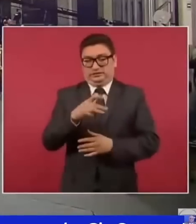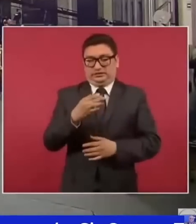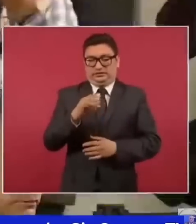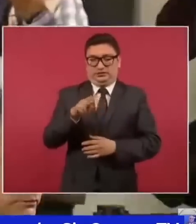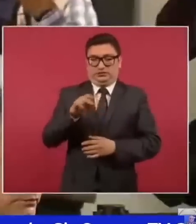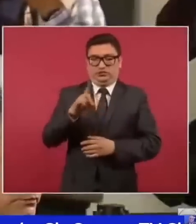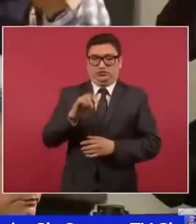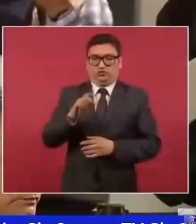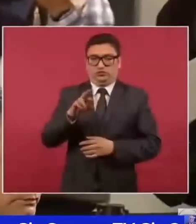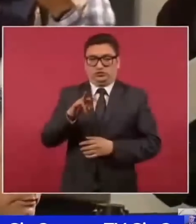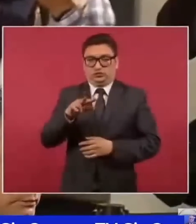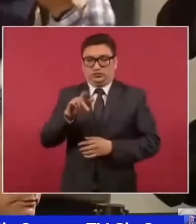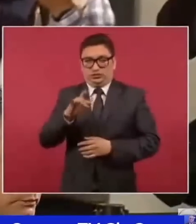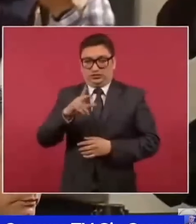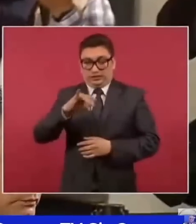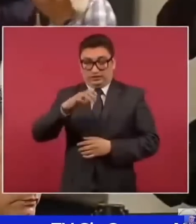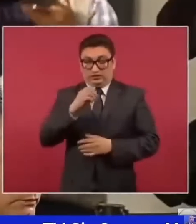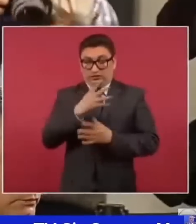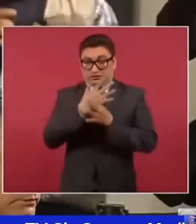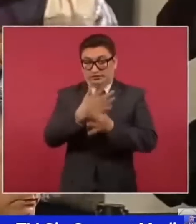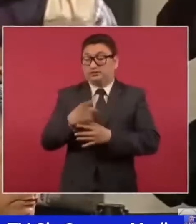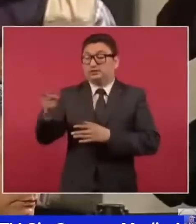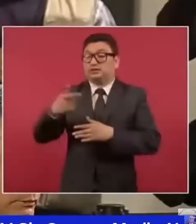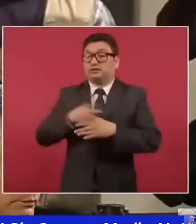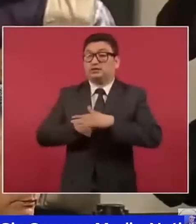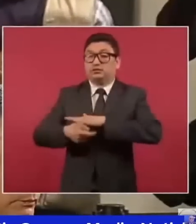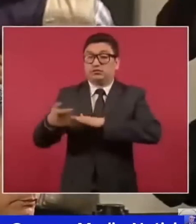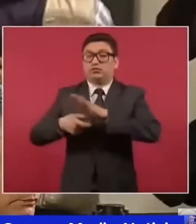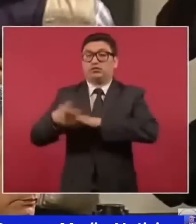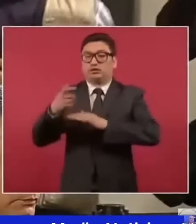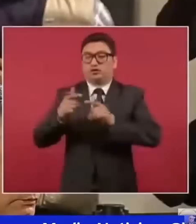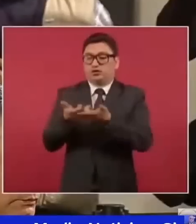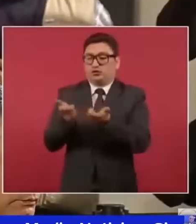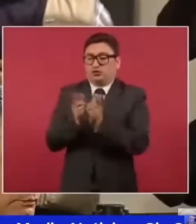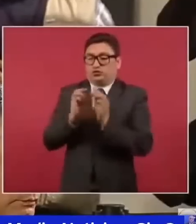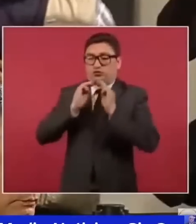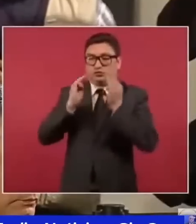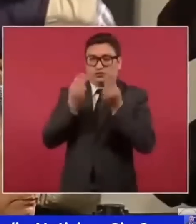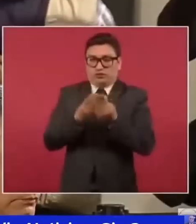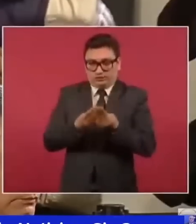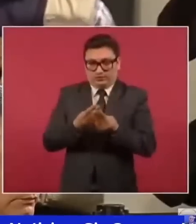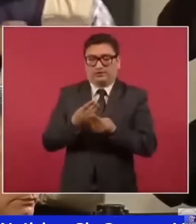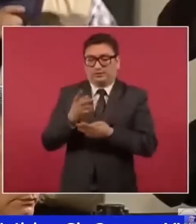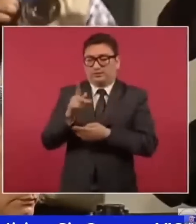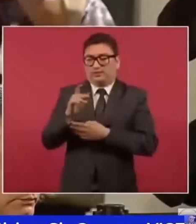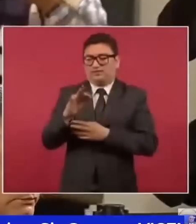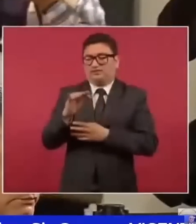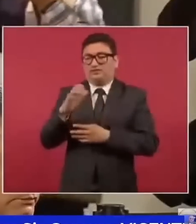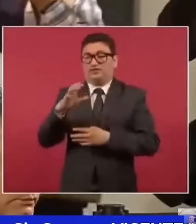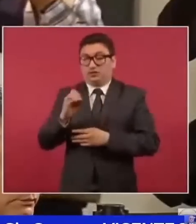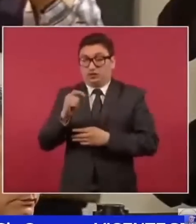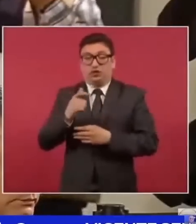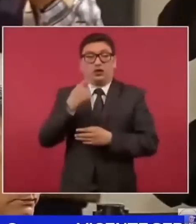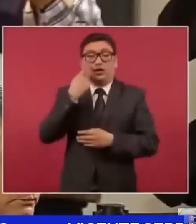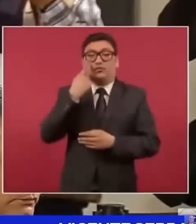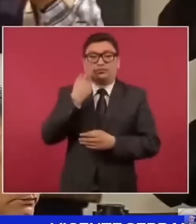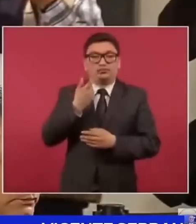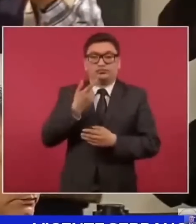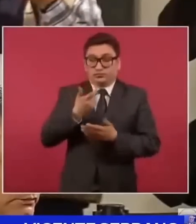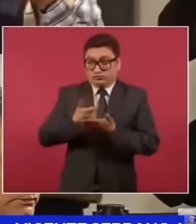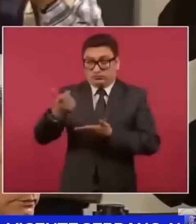grosero, ¿es cierto que recibió sobornos del Cártel del Pacífico? Realmente no se sabe porque nunca se mostró ninguna prueba de